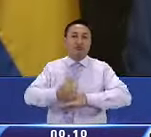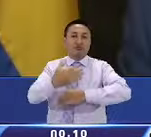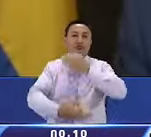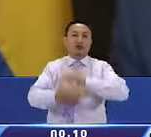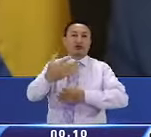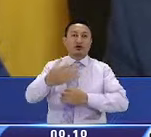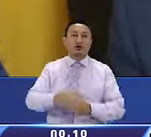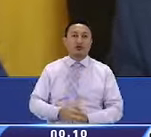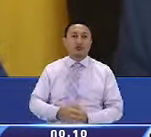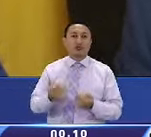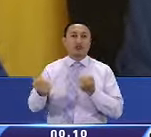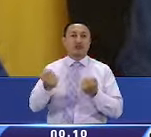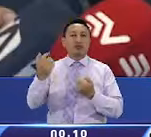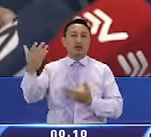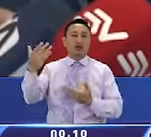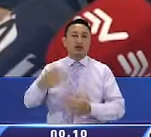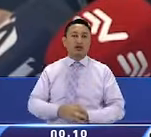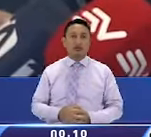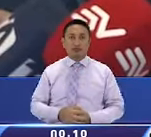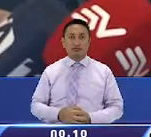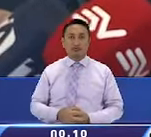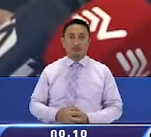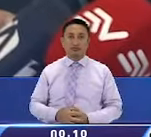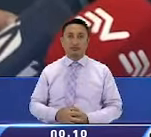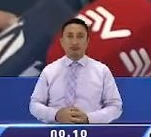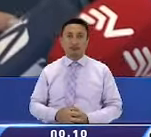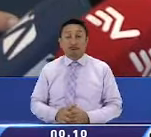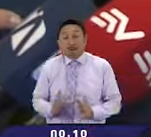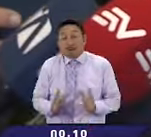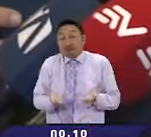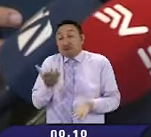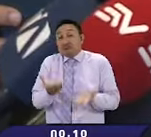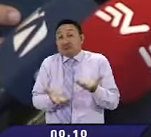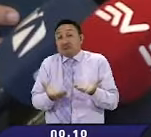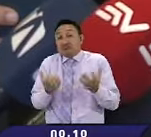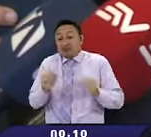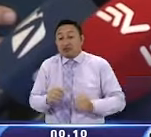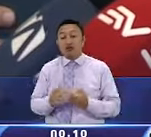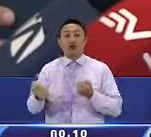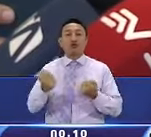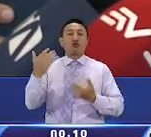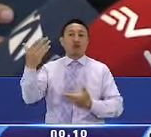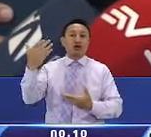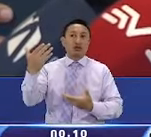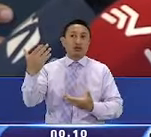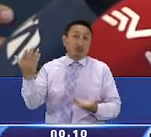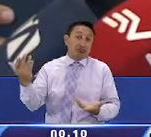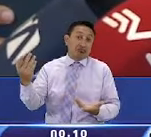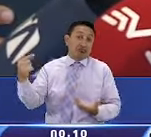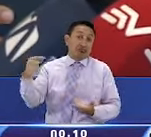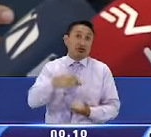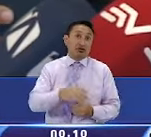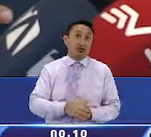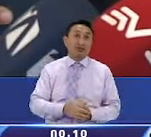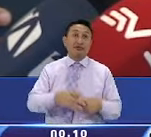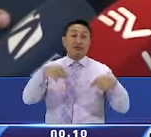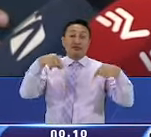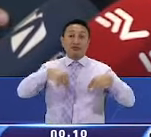proceso de control político. Y no descartamos que se haga el control político, porque básicamente si ya no